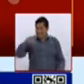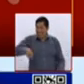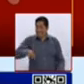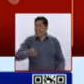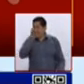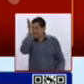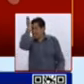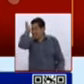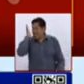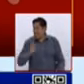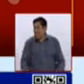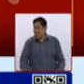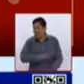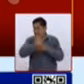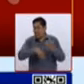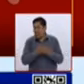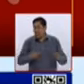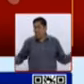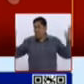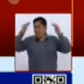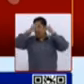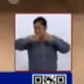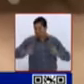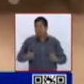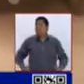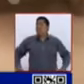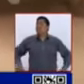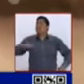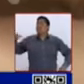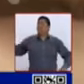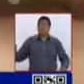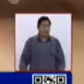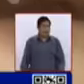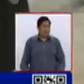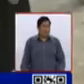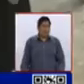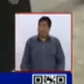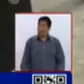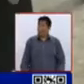aquí toda la ciudad de La Paz y pisamos aquí.